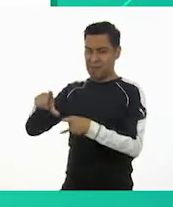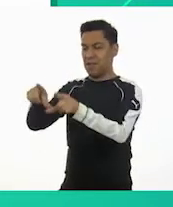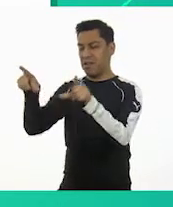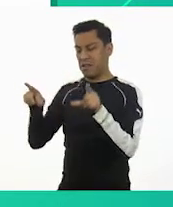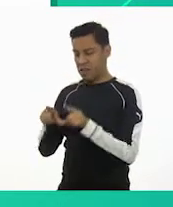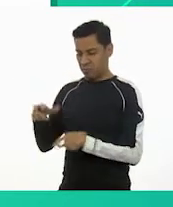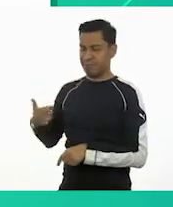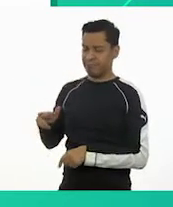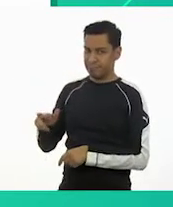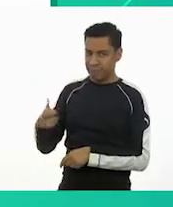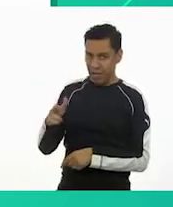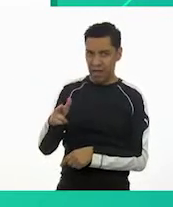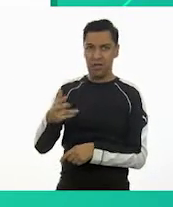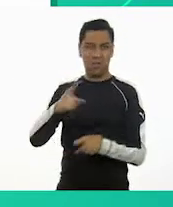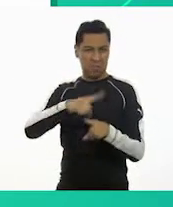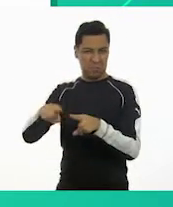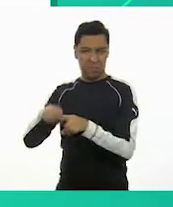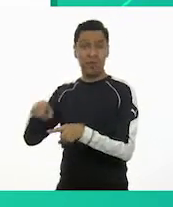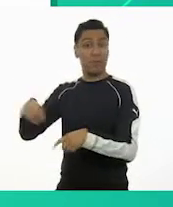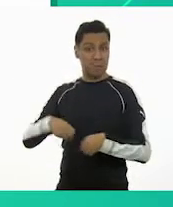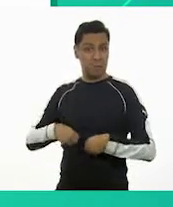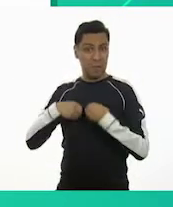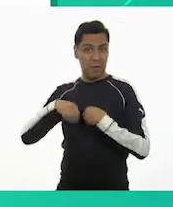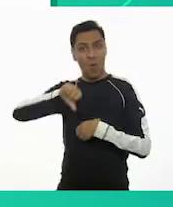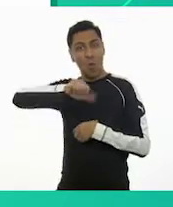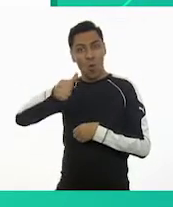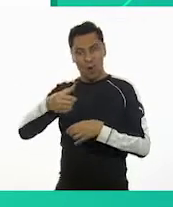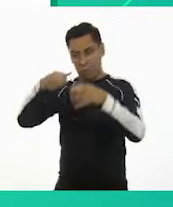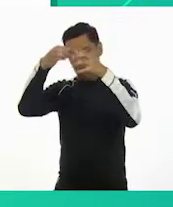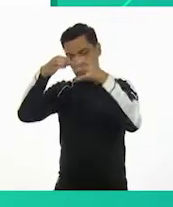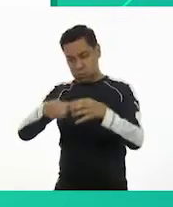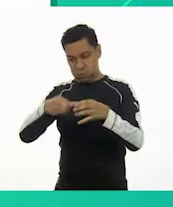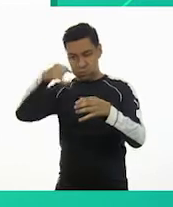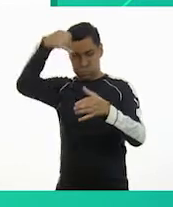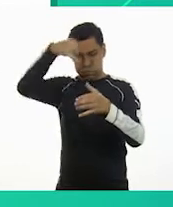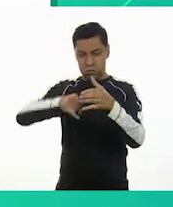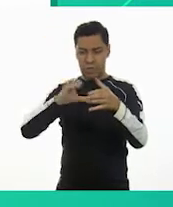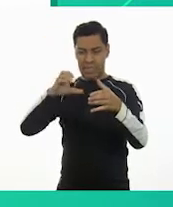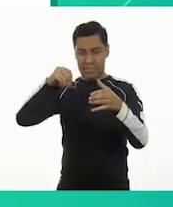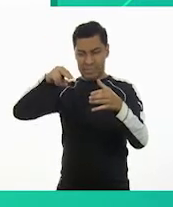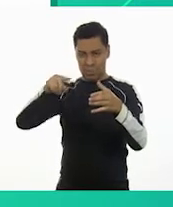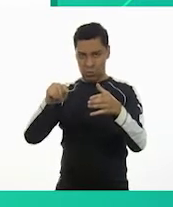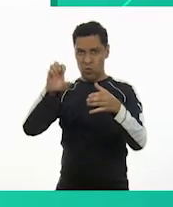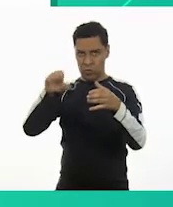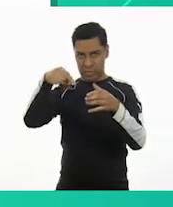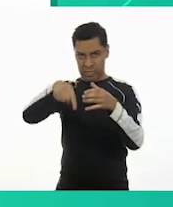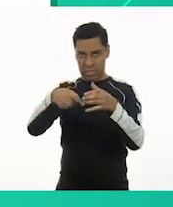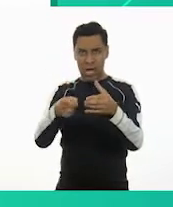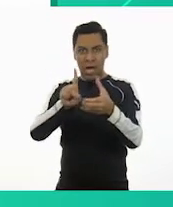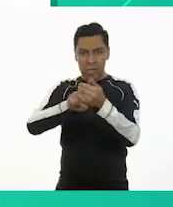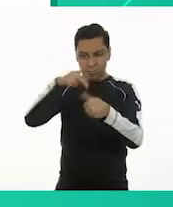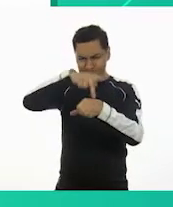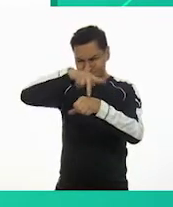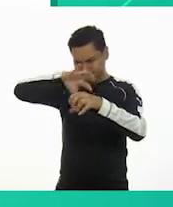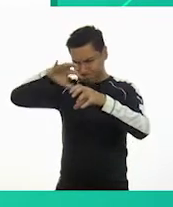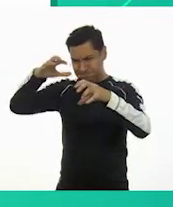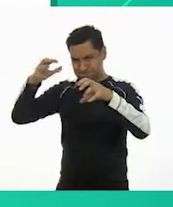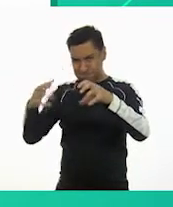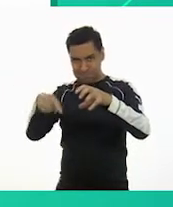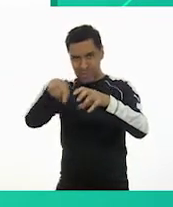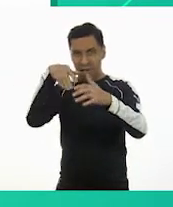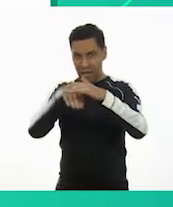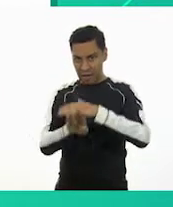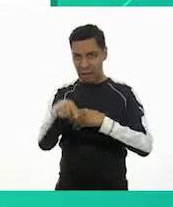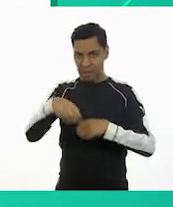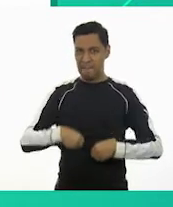o lagunas, otras a cenotes o cuevas. Su distribución actual es producto de una larga